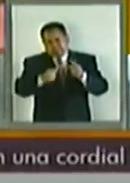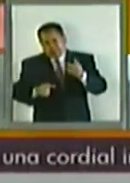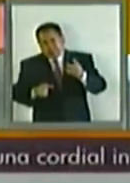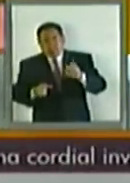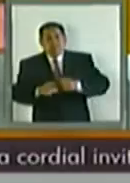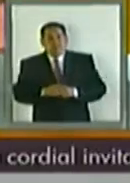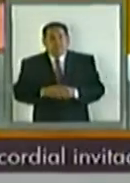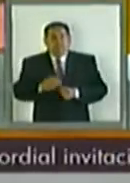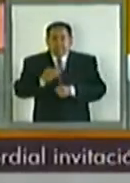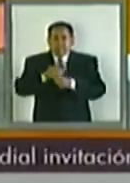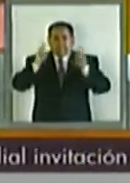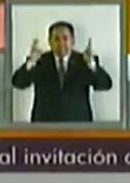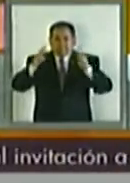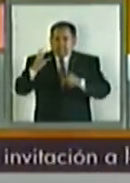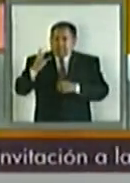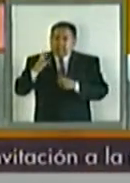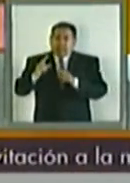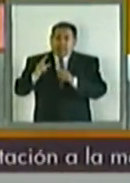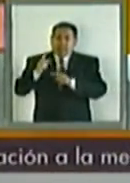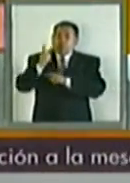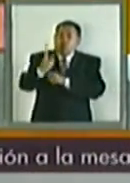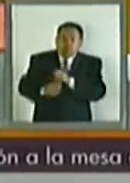Estar hablando de este tema